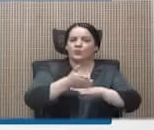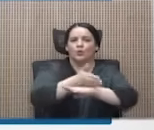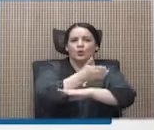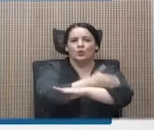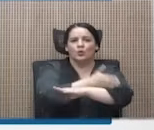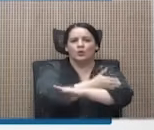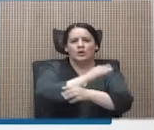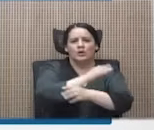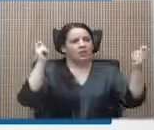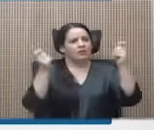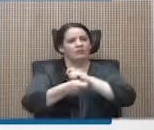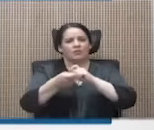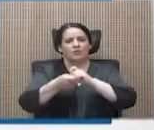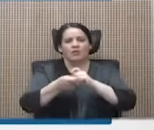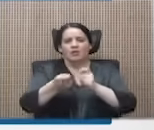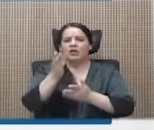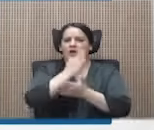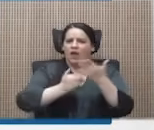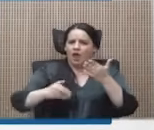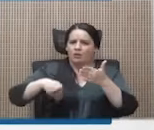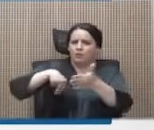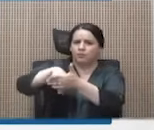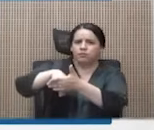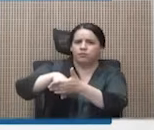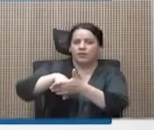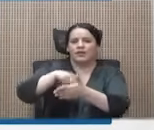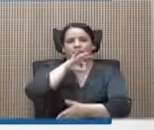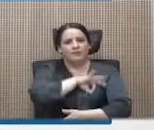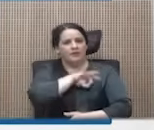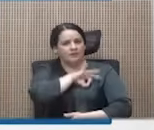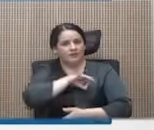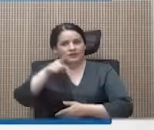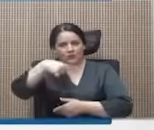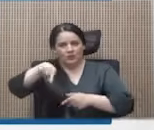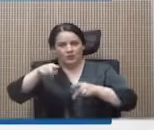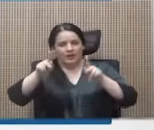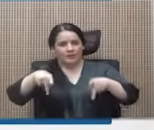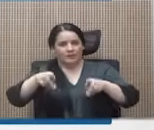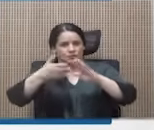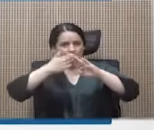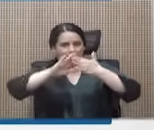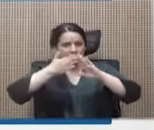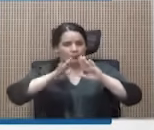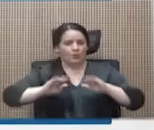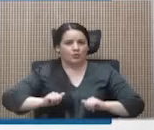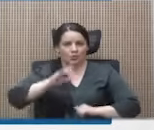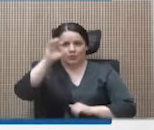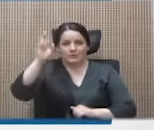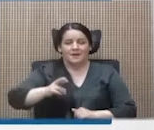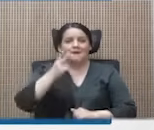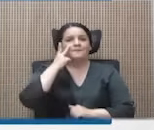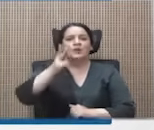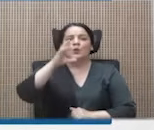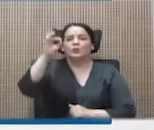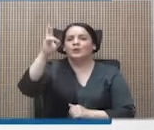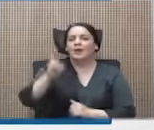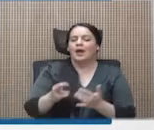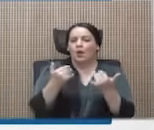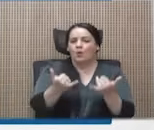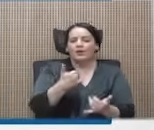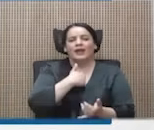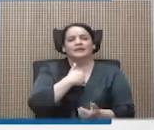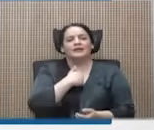arma para frenar el bienestar del pueblo. Vean, costarricenses, hoy tenemos este dinero